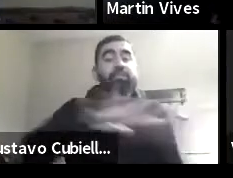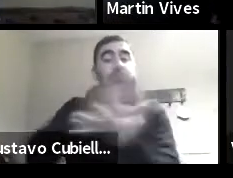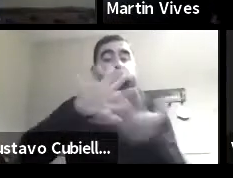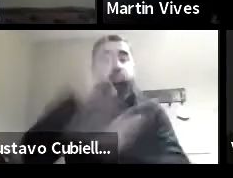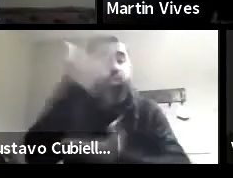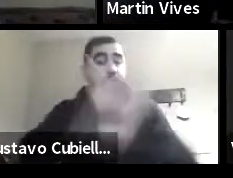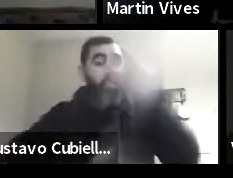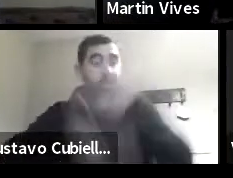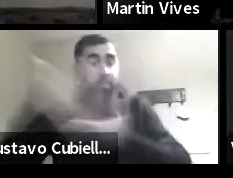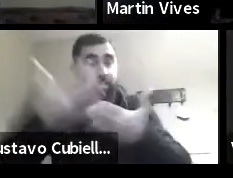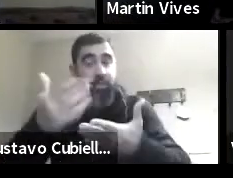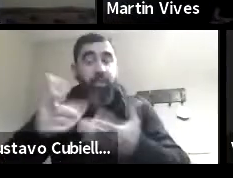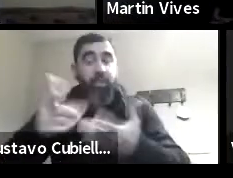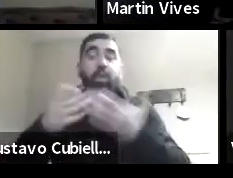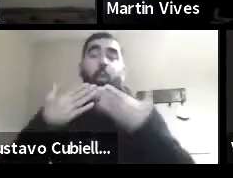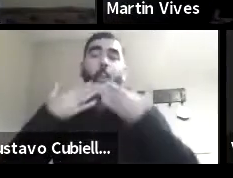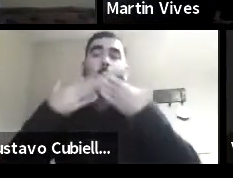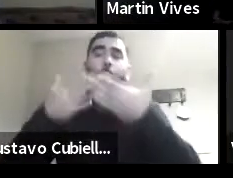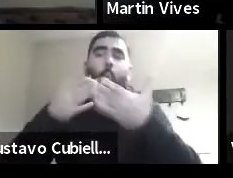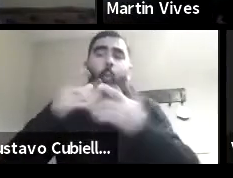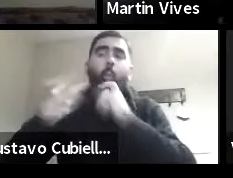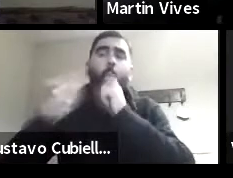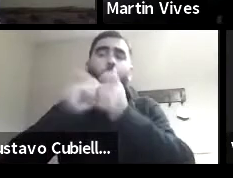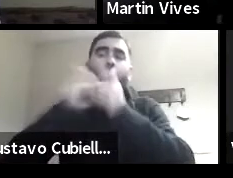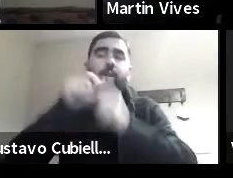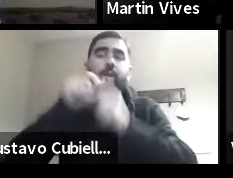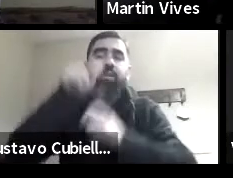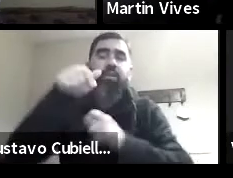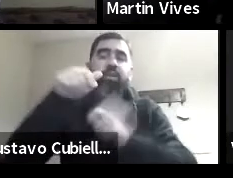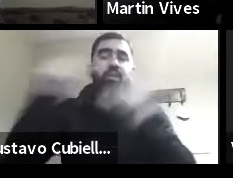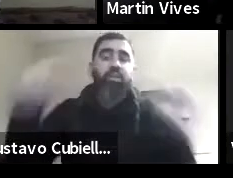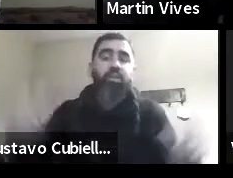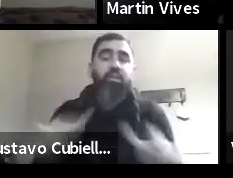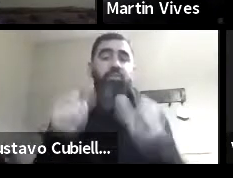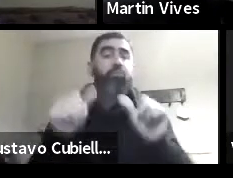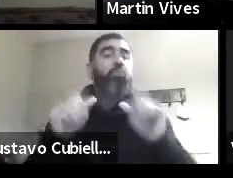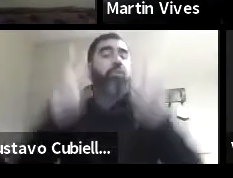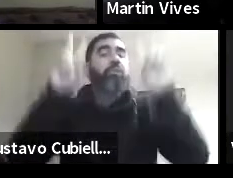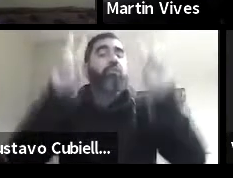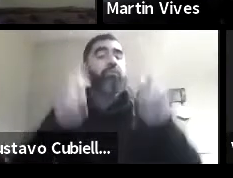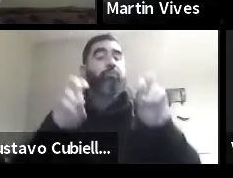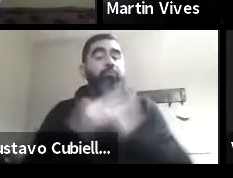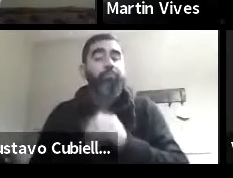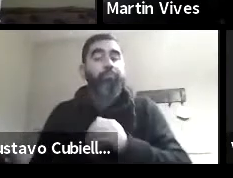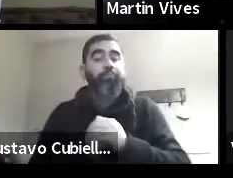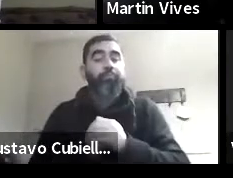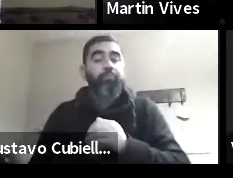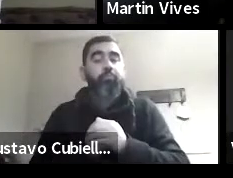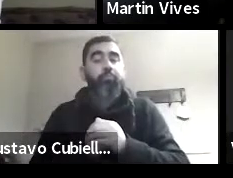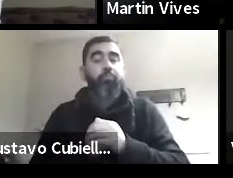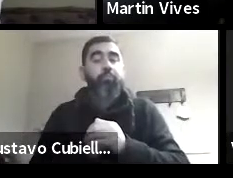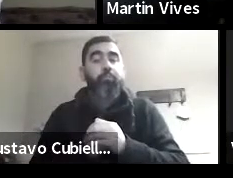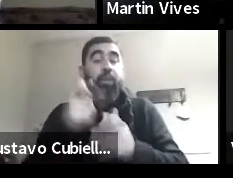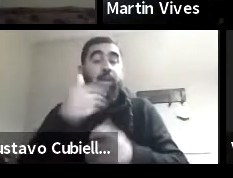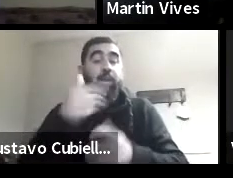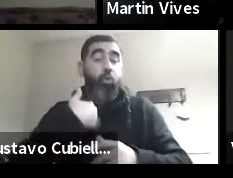una encuesta que AFAUCO realizó en relación a lo que era este